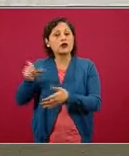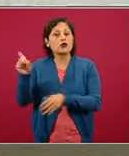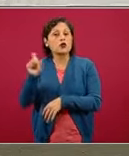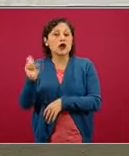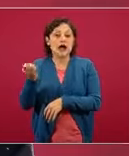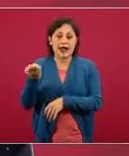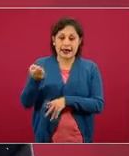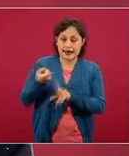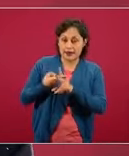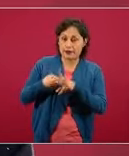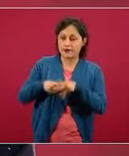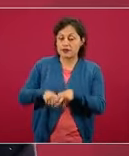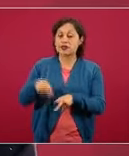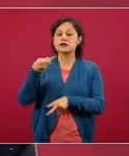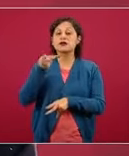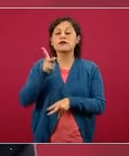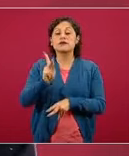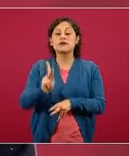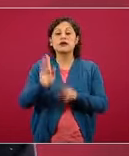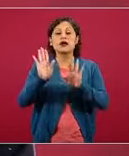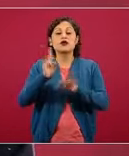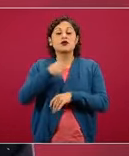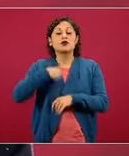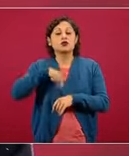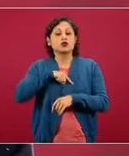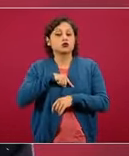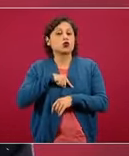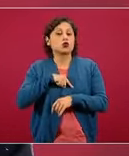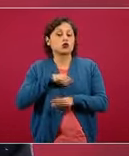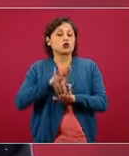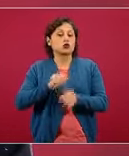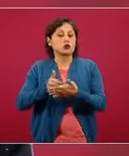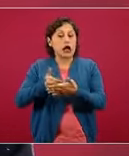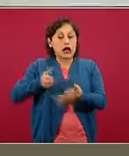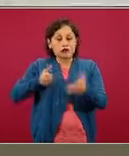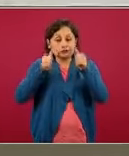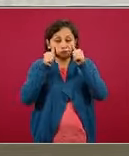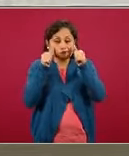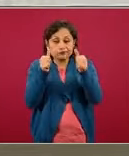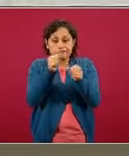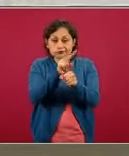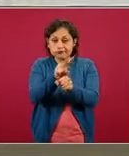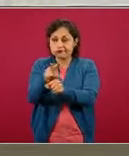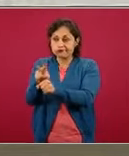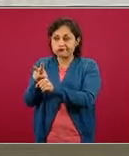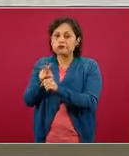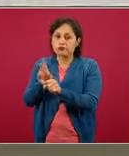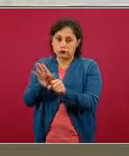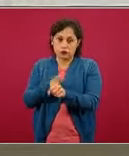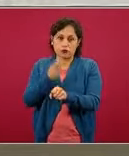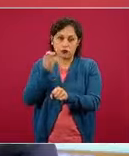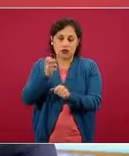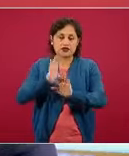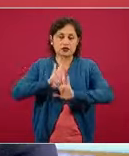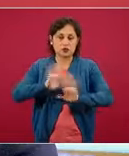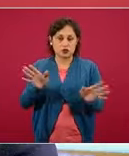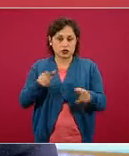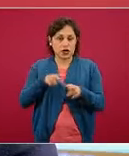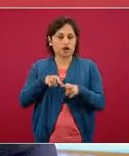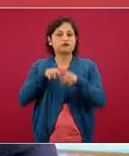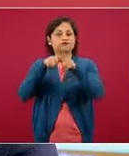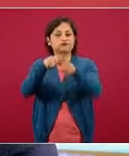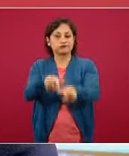Sin embargo, la señal la queremos tener lo más oportuna posible, por eso la vigilancia centinela se